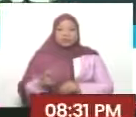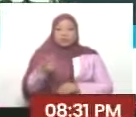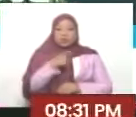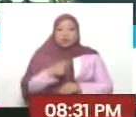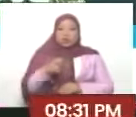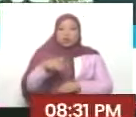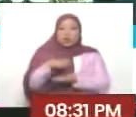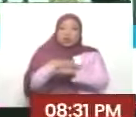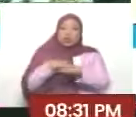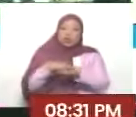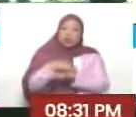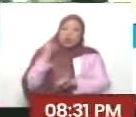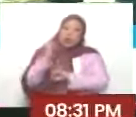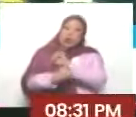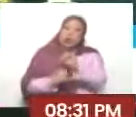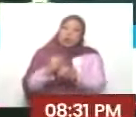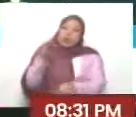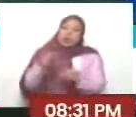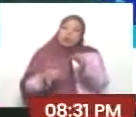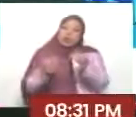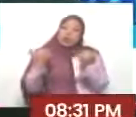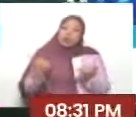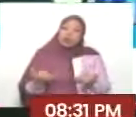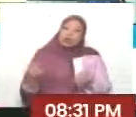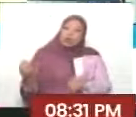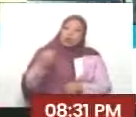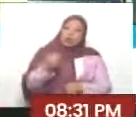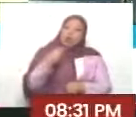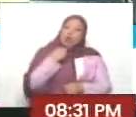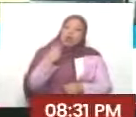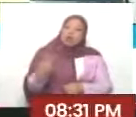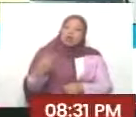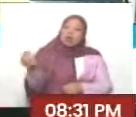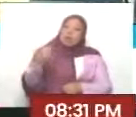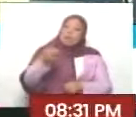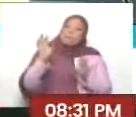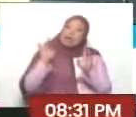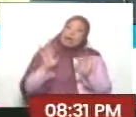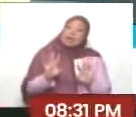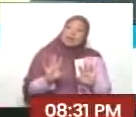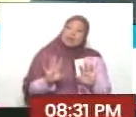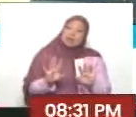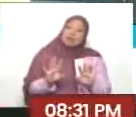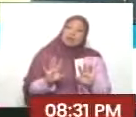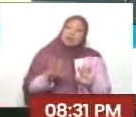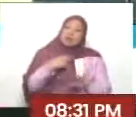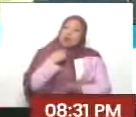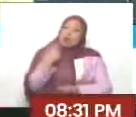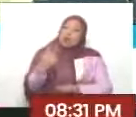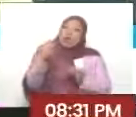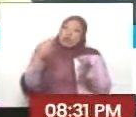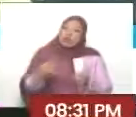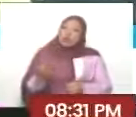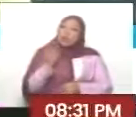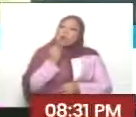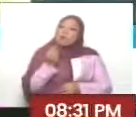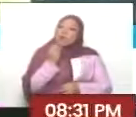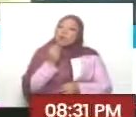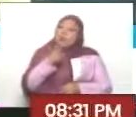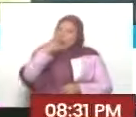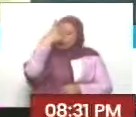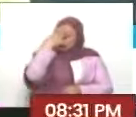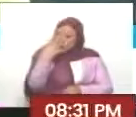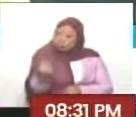la pregunta antes de ir al ambiente internacional. ¿Qué se debe hacer más allá de las voces, de las marchas, para que realmente Netanyahu y el mundo entero